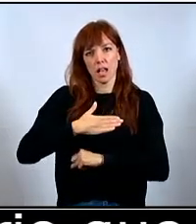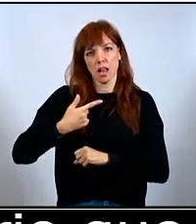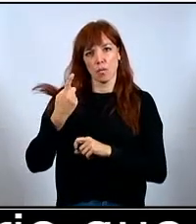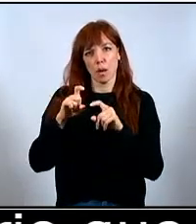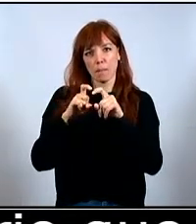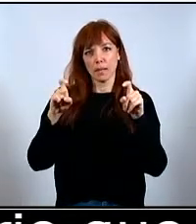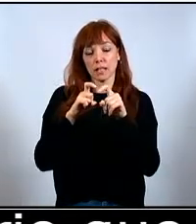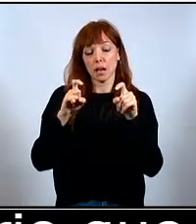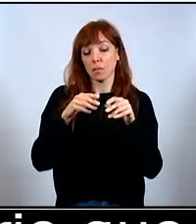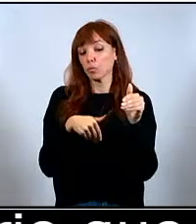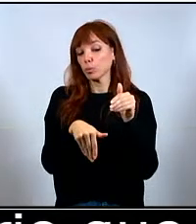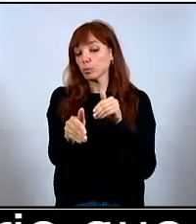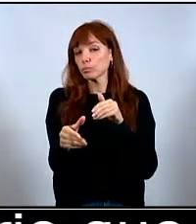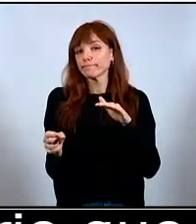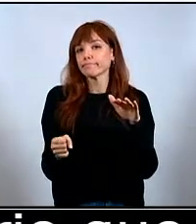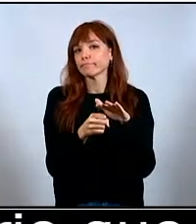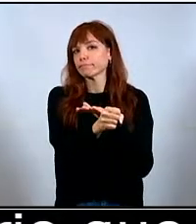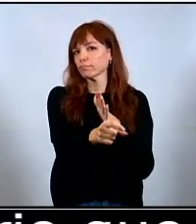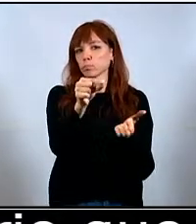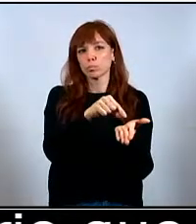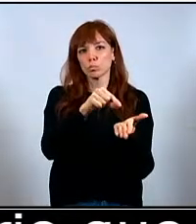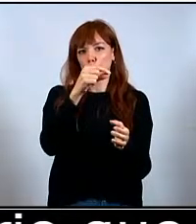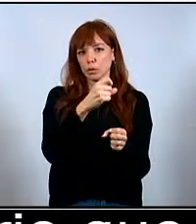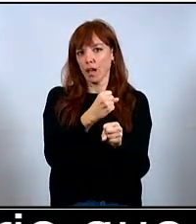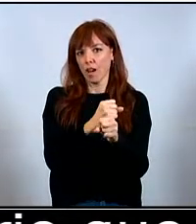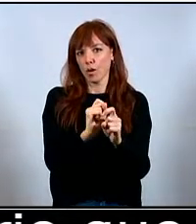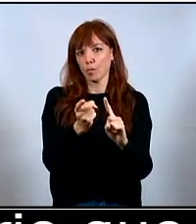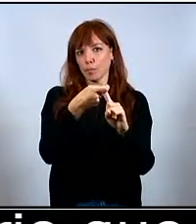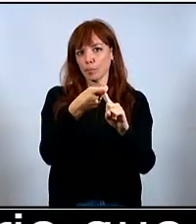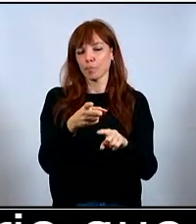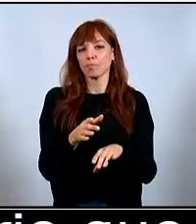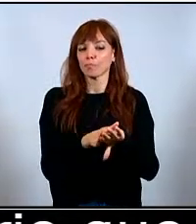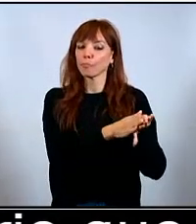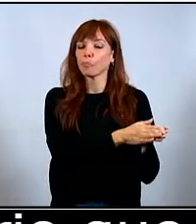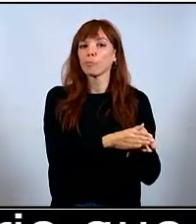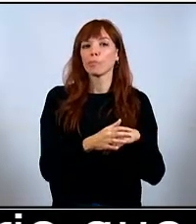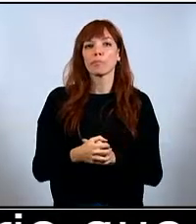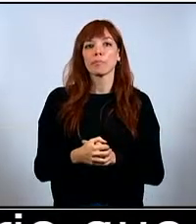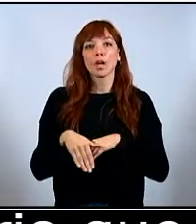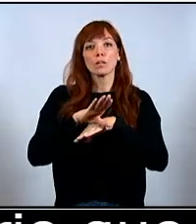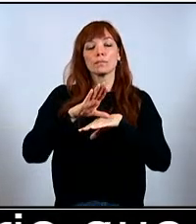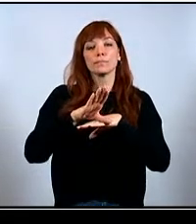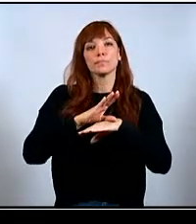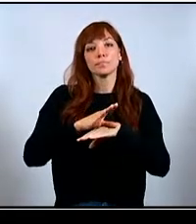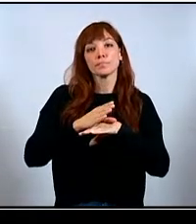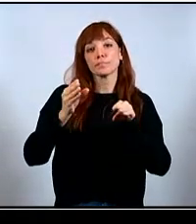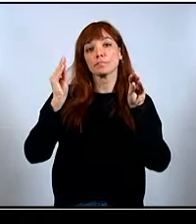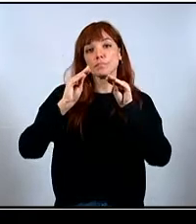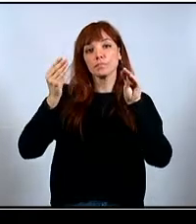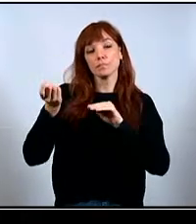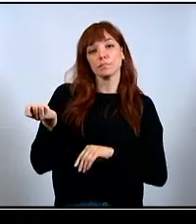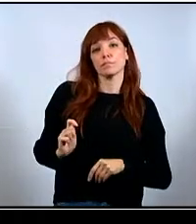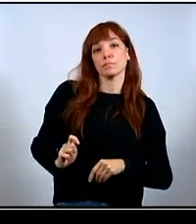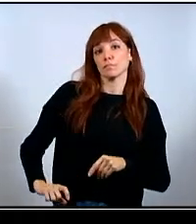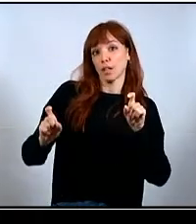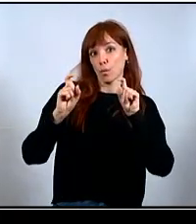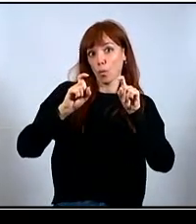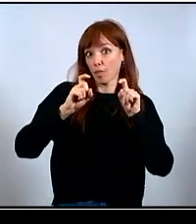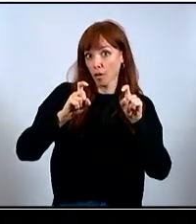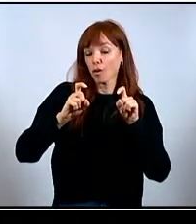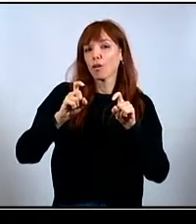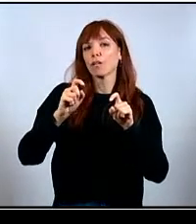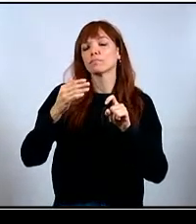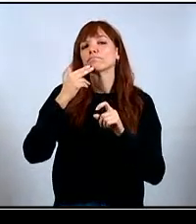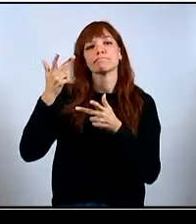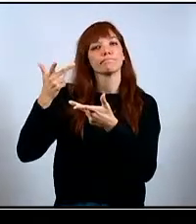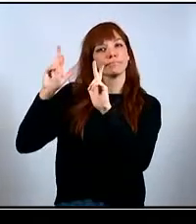una inserción laboral inmediata. En cuanto a la Consejería de Educación, Ciencia y Formación Profesional, hemos dado luz verde